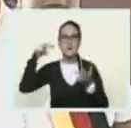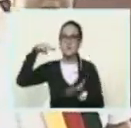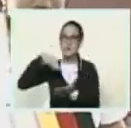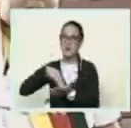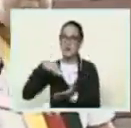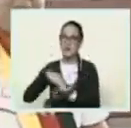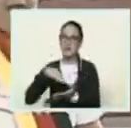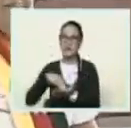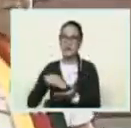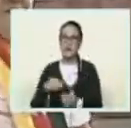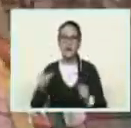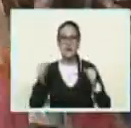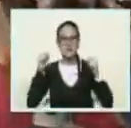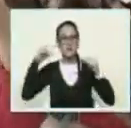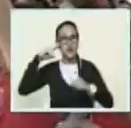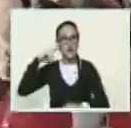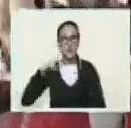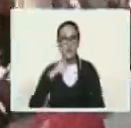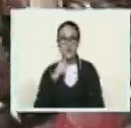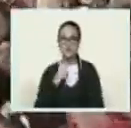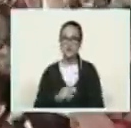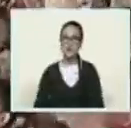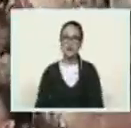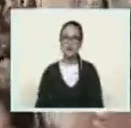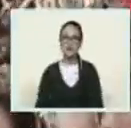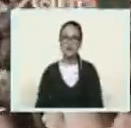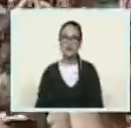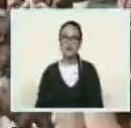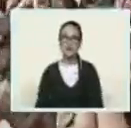Miranda! ¡Que viva Bolívar!